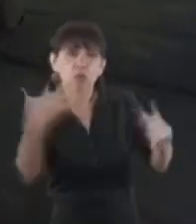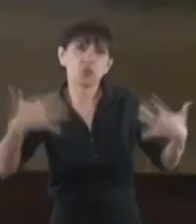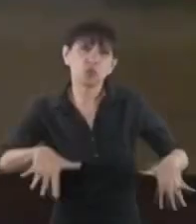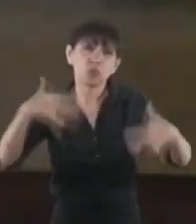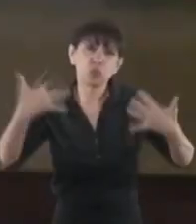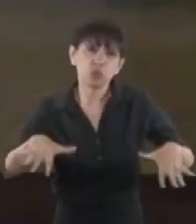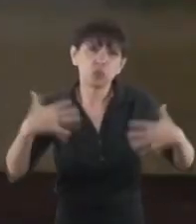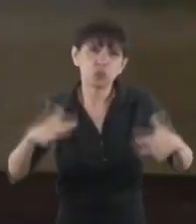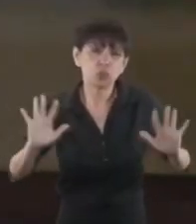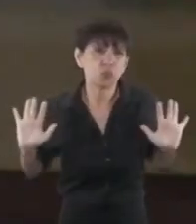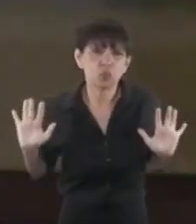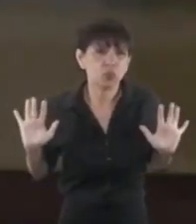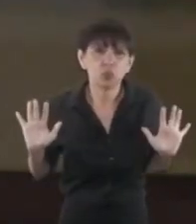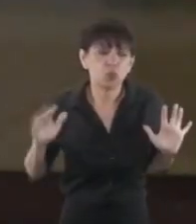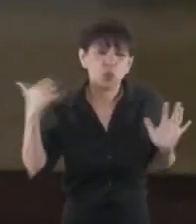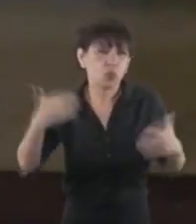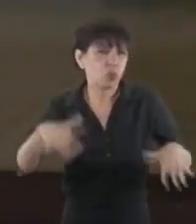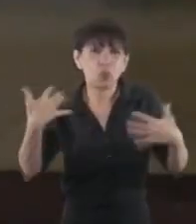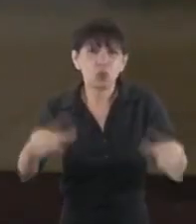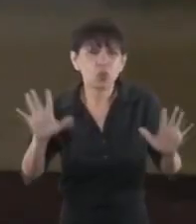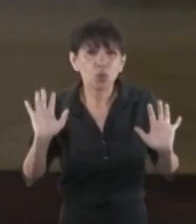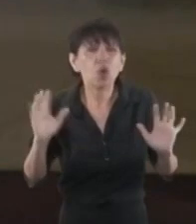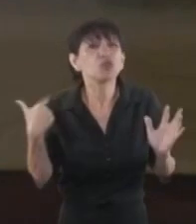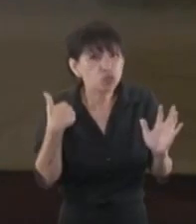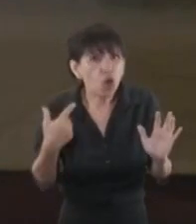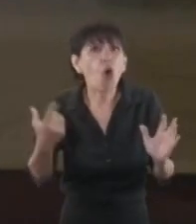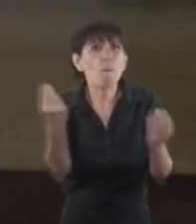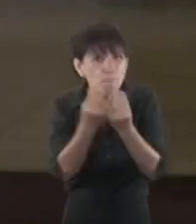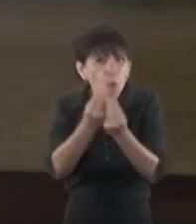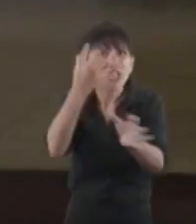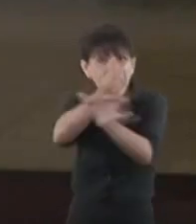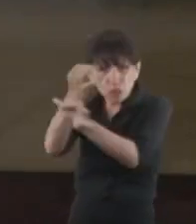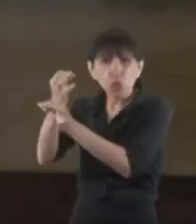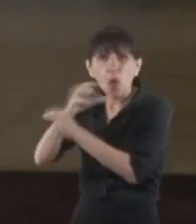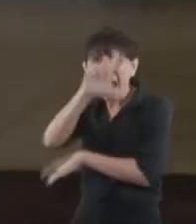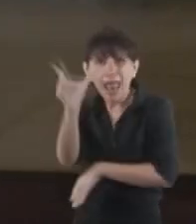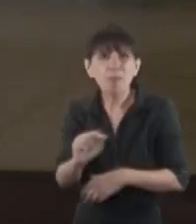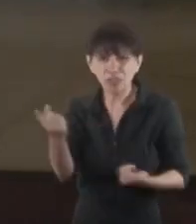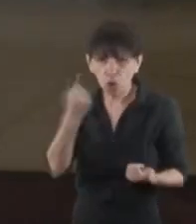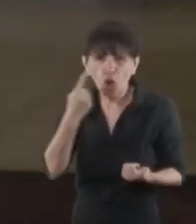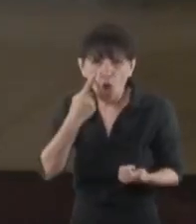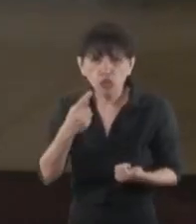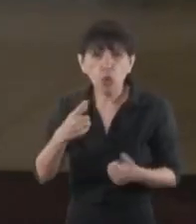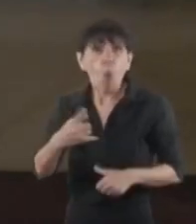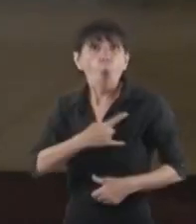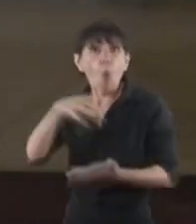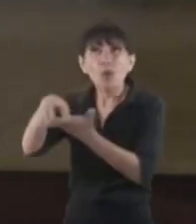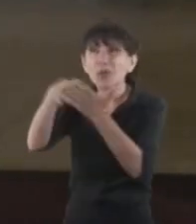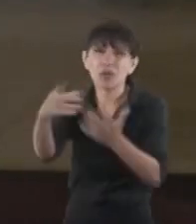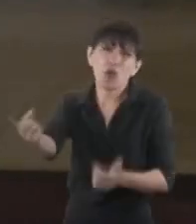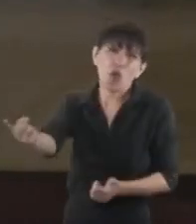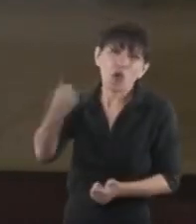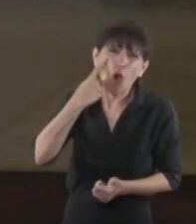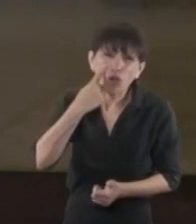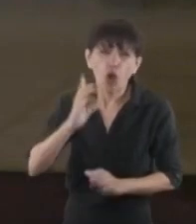No tienen idea lo que representa. Conozco muchas escuelas del país, conozco muchas universidades del país. Conozco